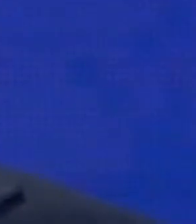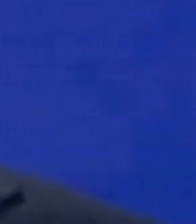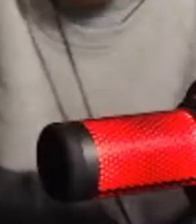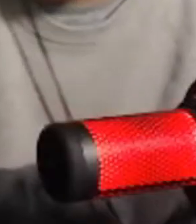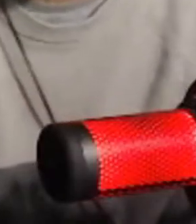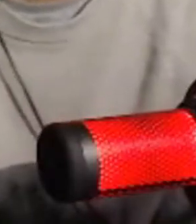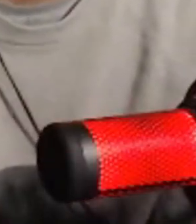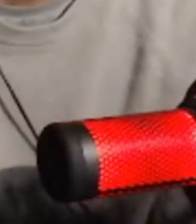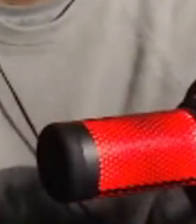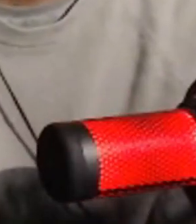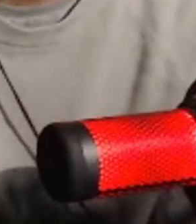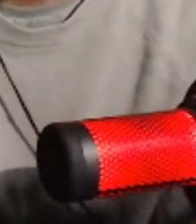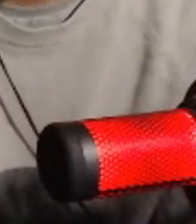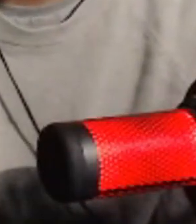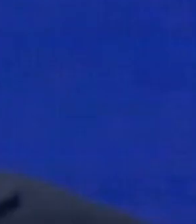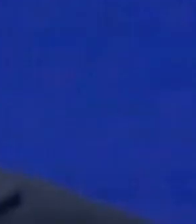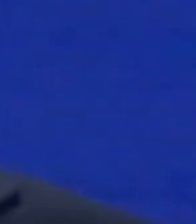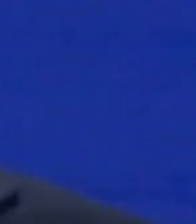viva.